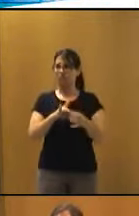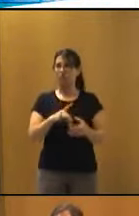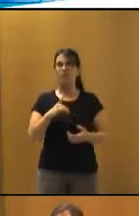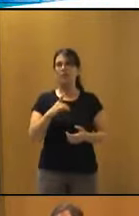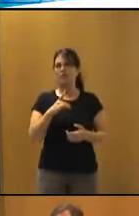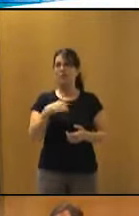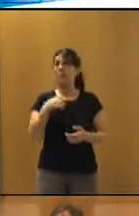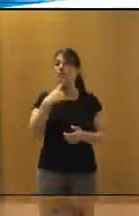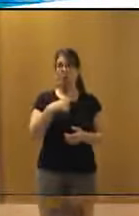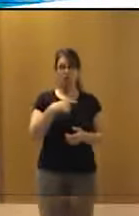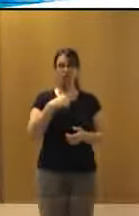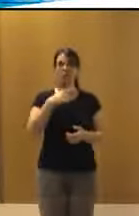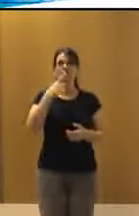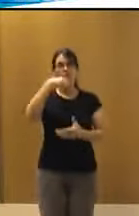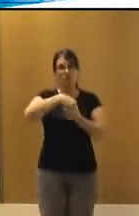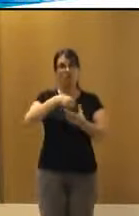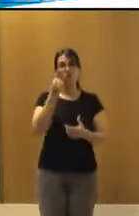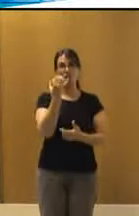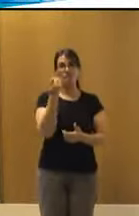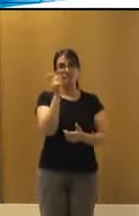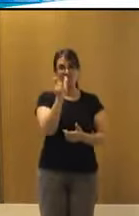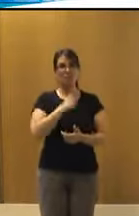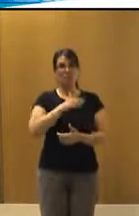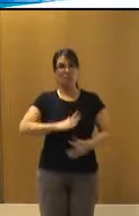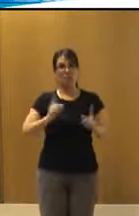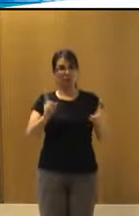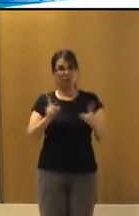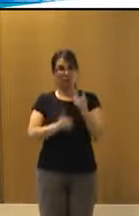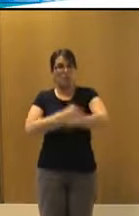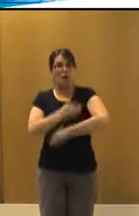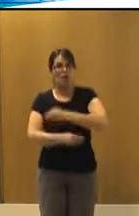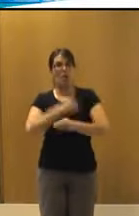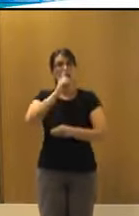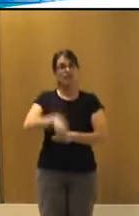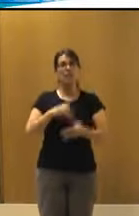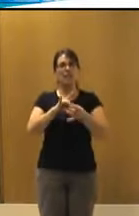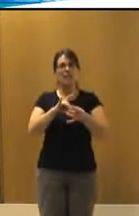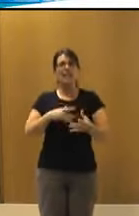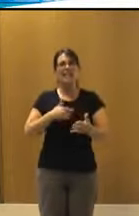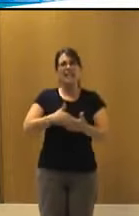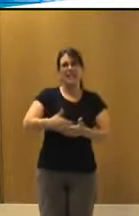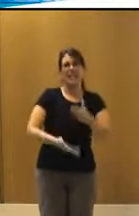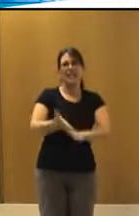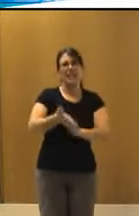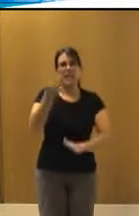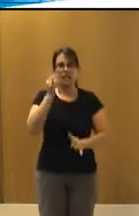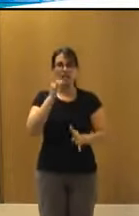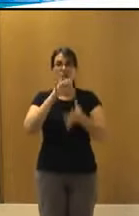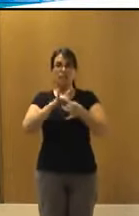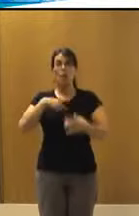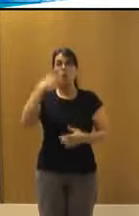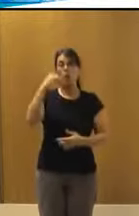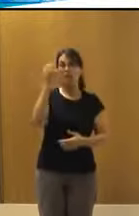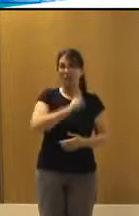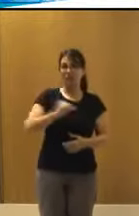exponencial. Veis las cifras de lo que se prevé que va a ser y también veis las cifras de lo que ha sido. Entonces,